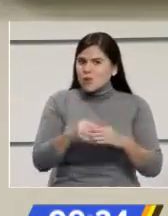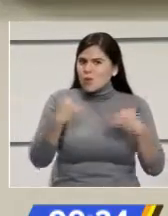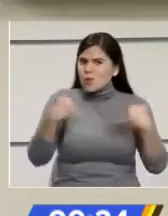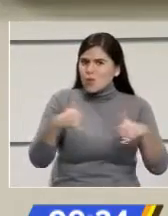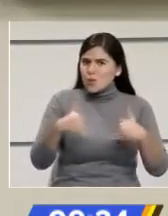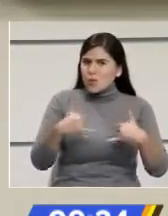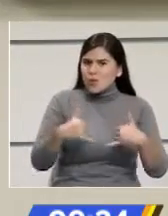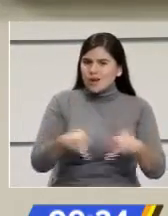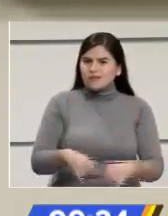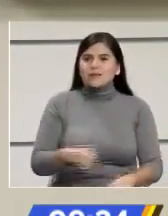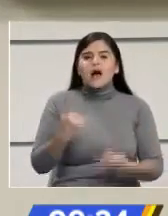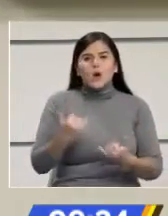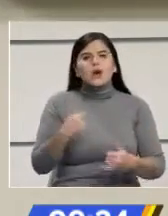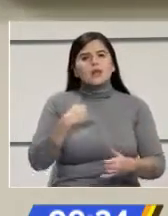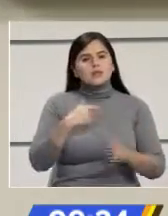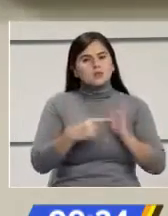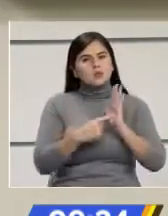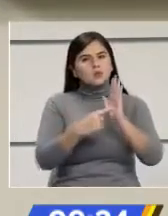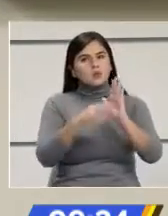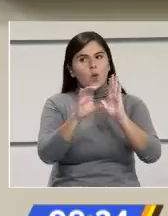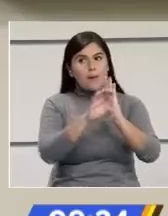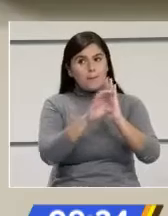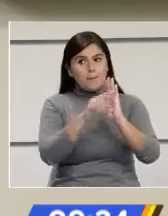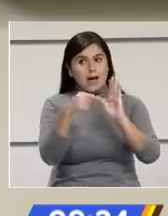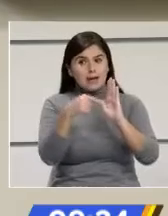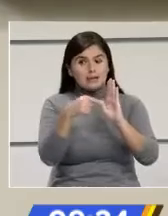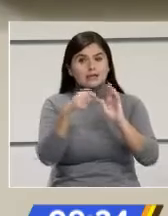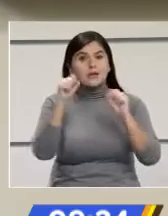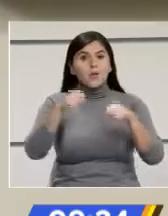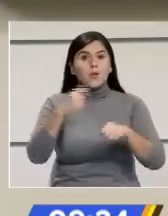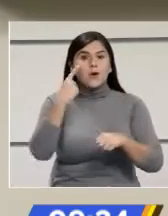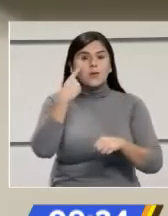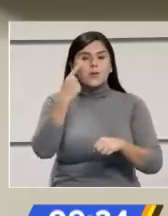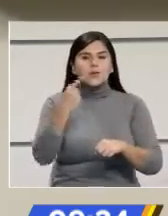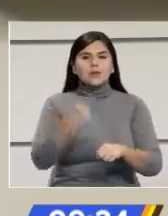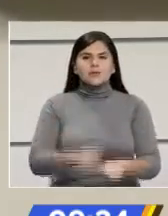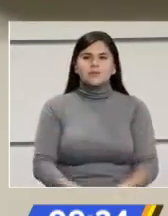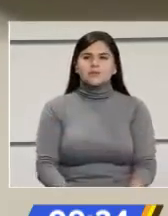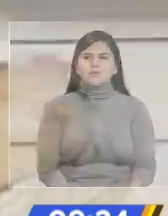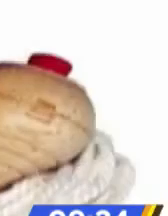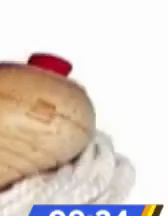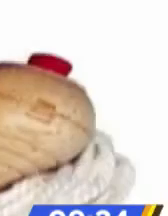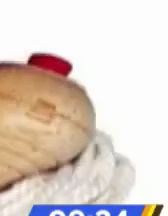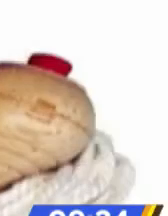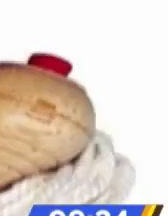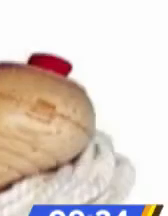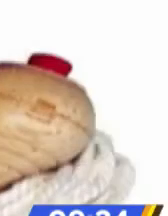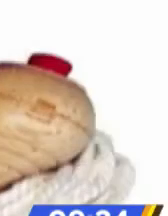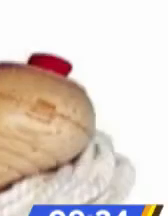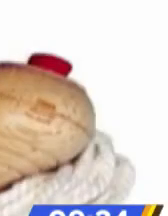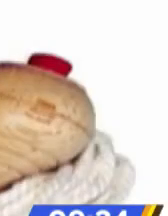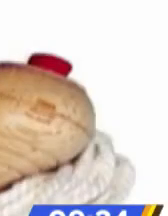Tenemos unas imágenes, Delmis, para que también nos vayas diciendo de qué se trata. Adelante, Delmis. Traemos desde Santa Cruz,